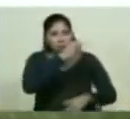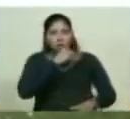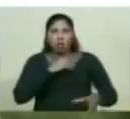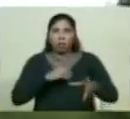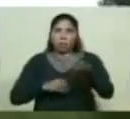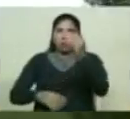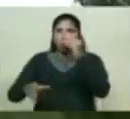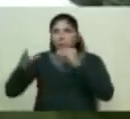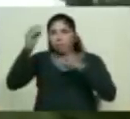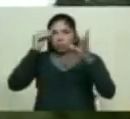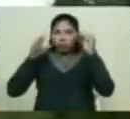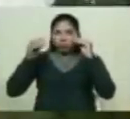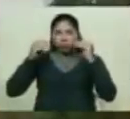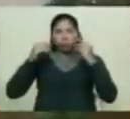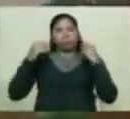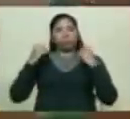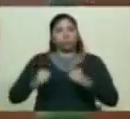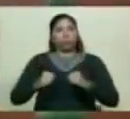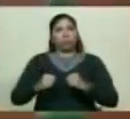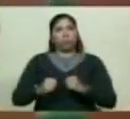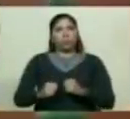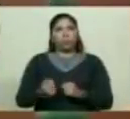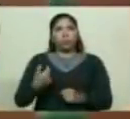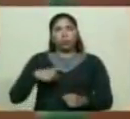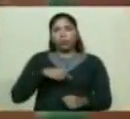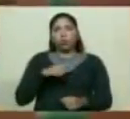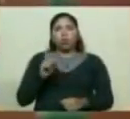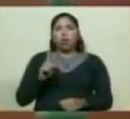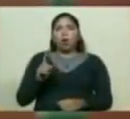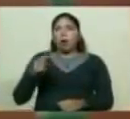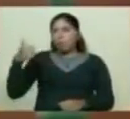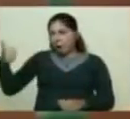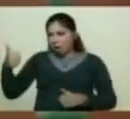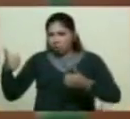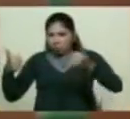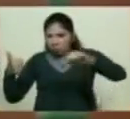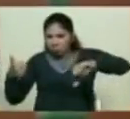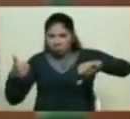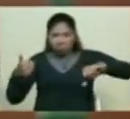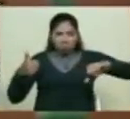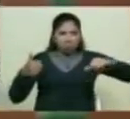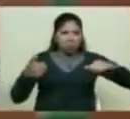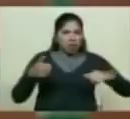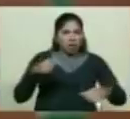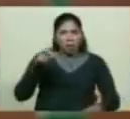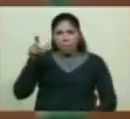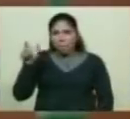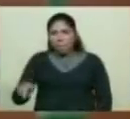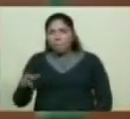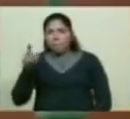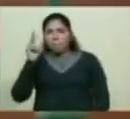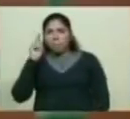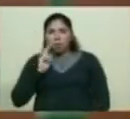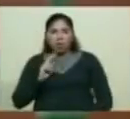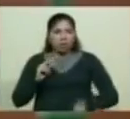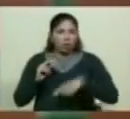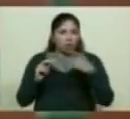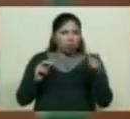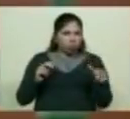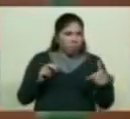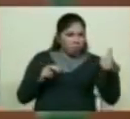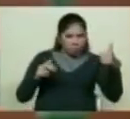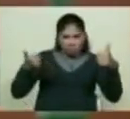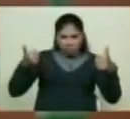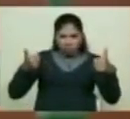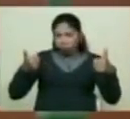circunstancias no nos toca a nosotros juzgar ni a piar ni a bolívar solo reconocer en ellos